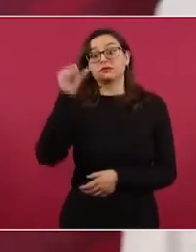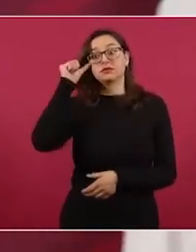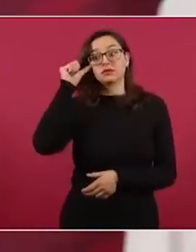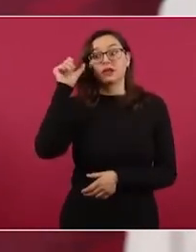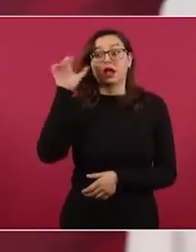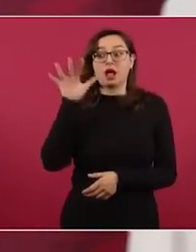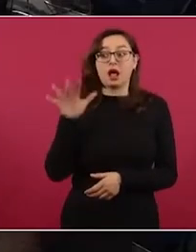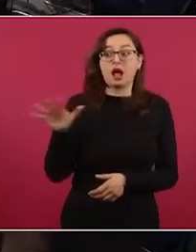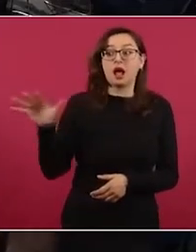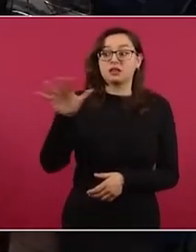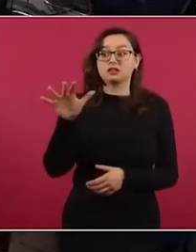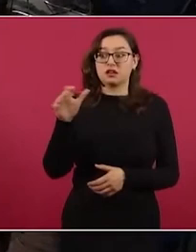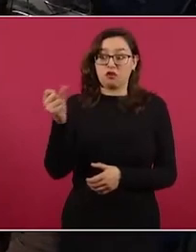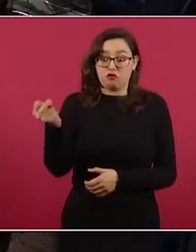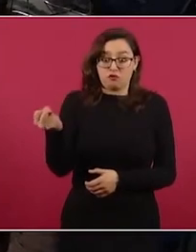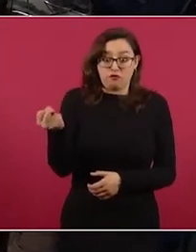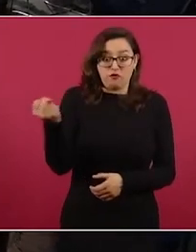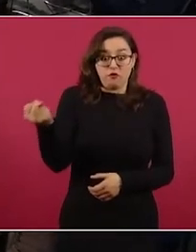es que en 30 años